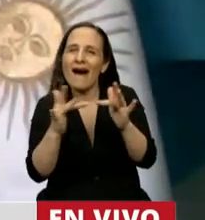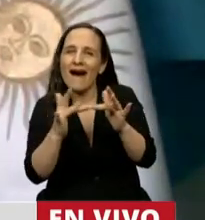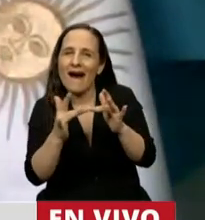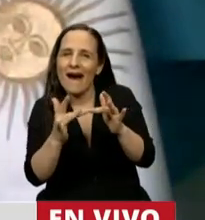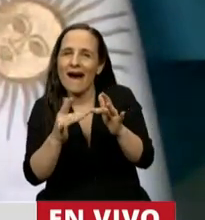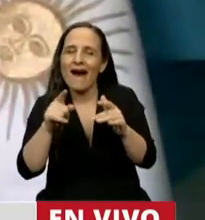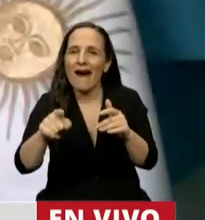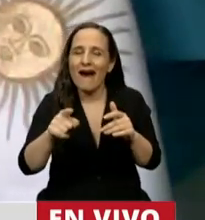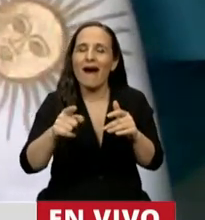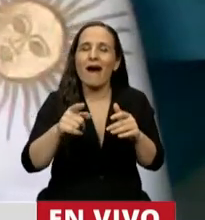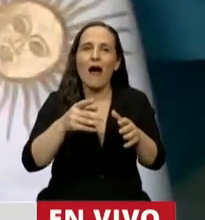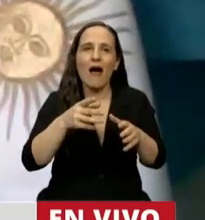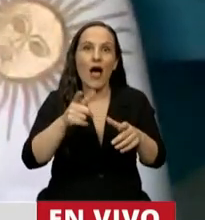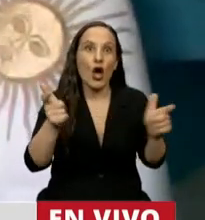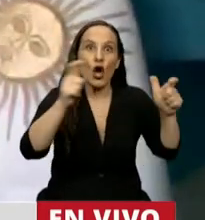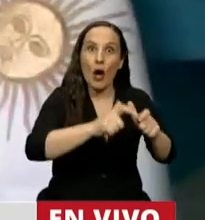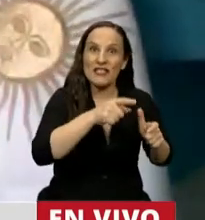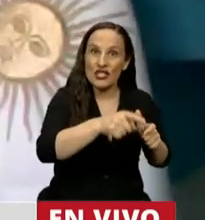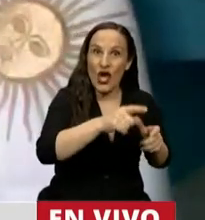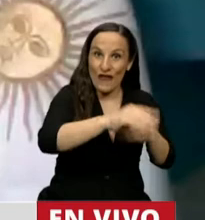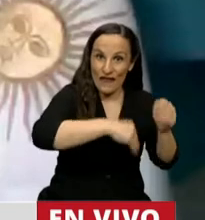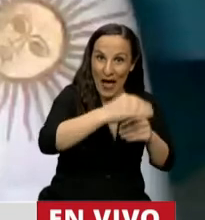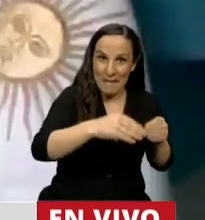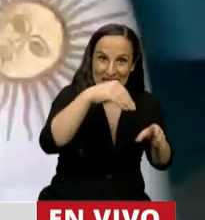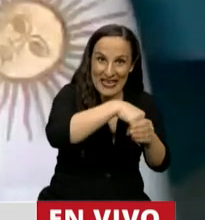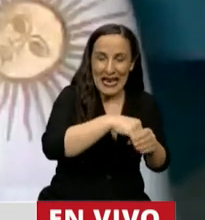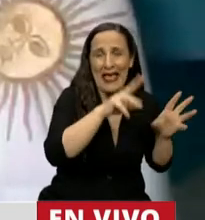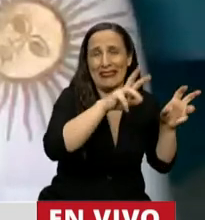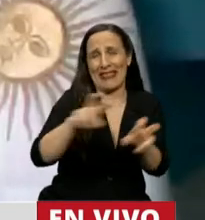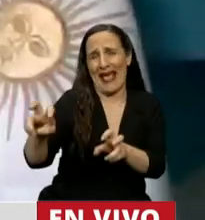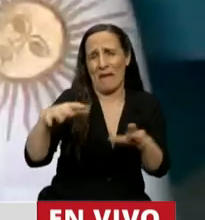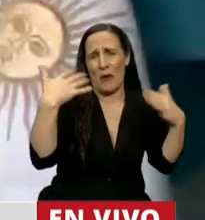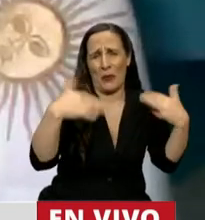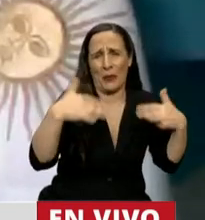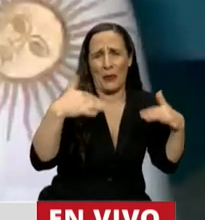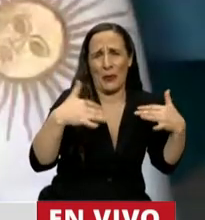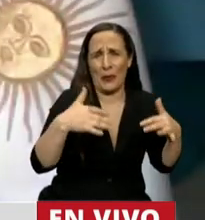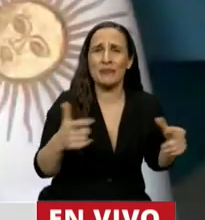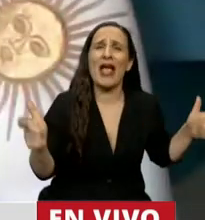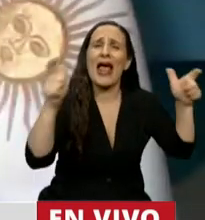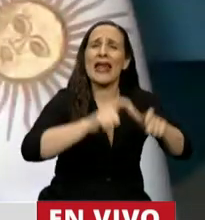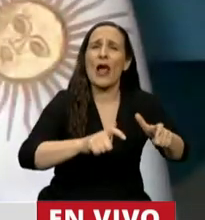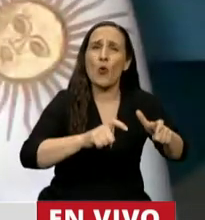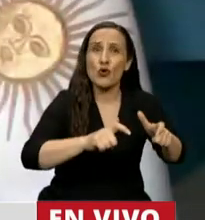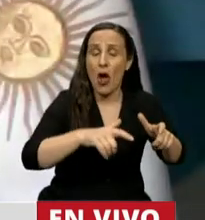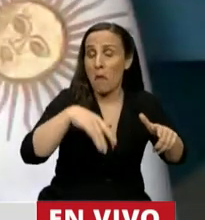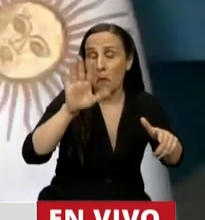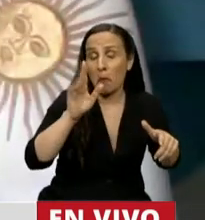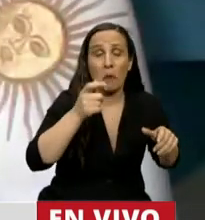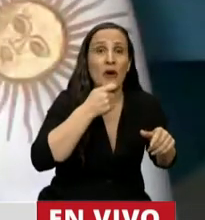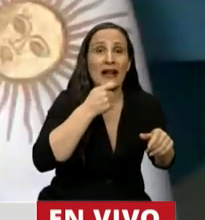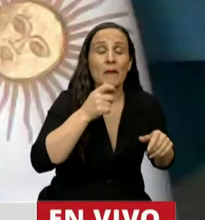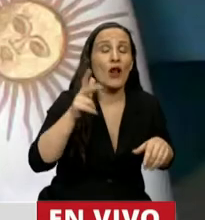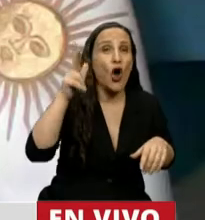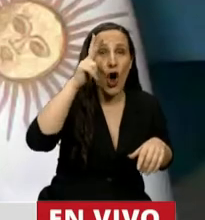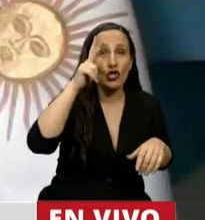inventado, para hacer funcionar a la Comisión de Familia, donde tenemos tantos temas que tratar, una reunión, por ejemplo, el 8 de